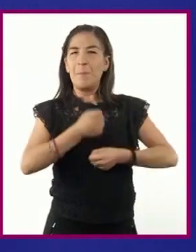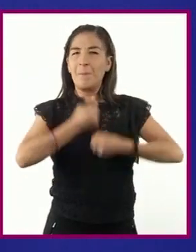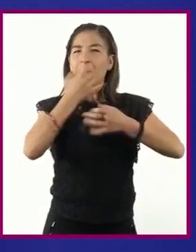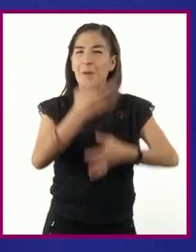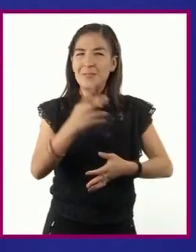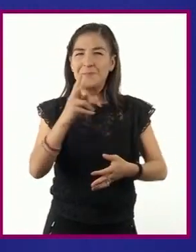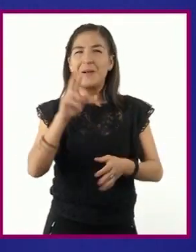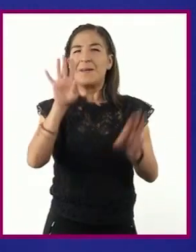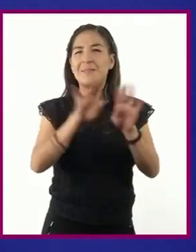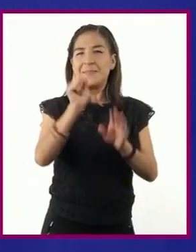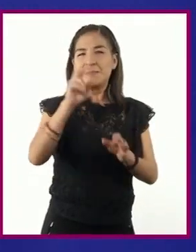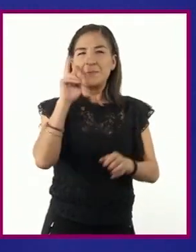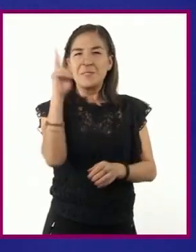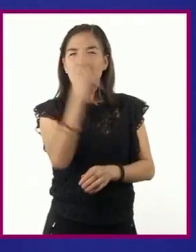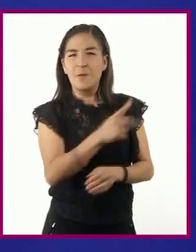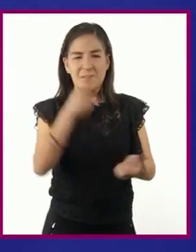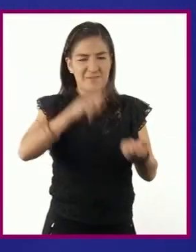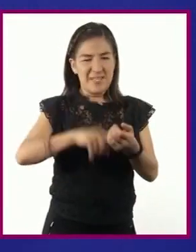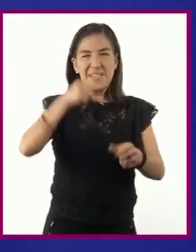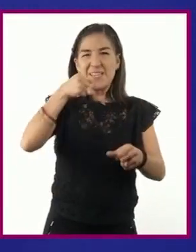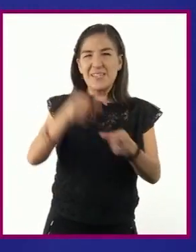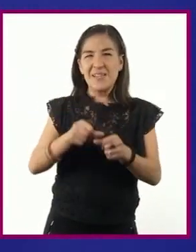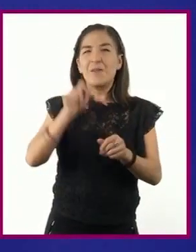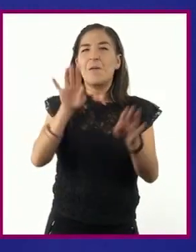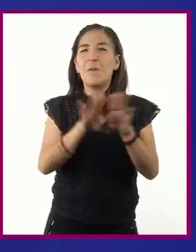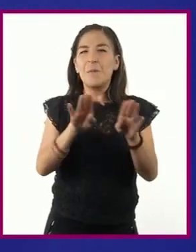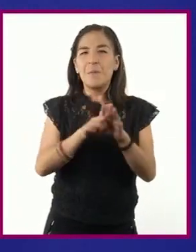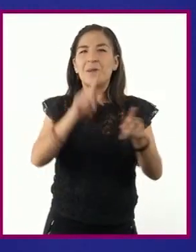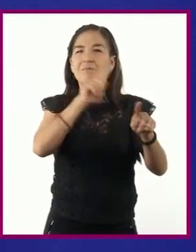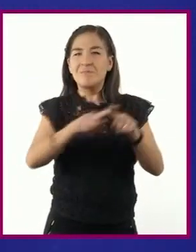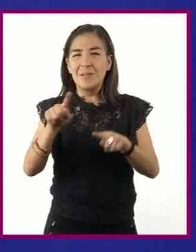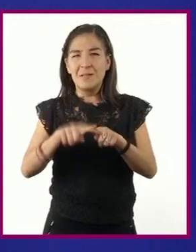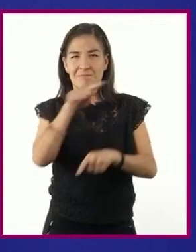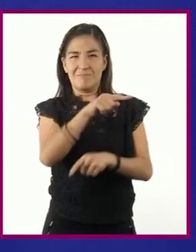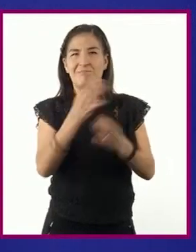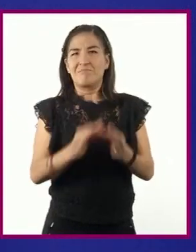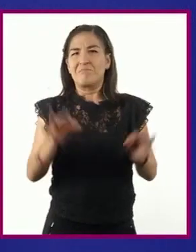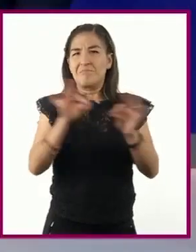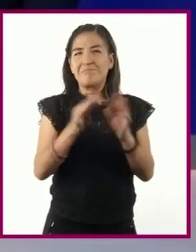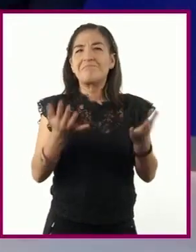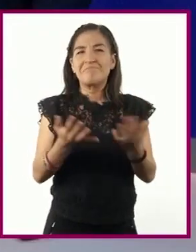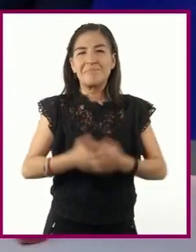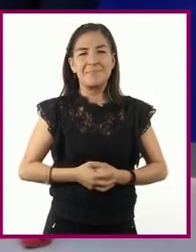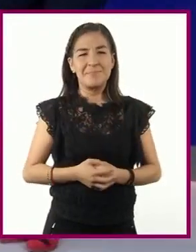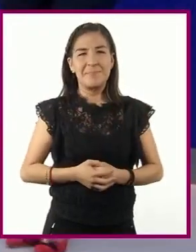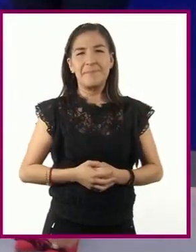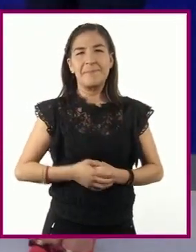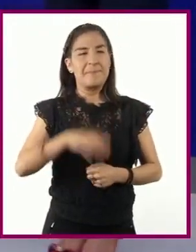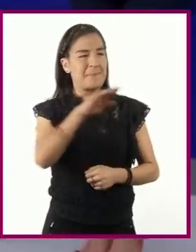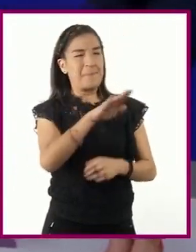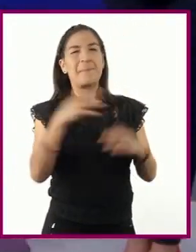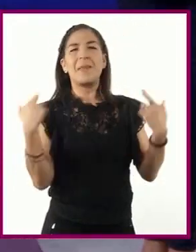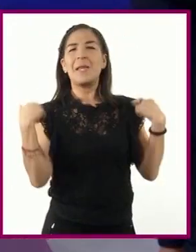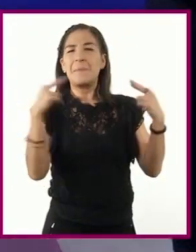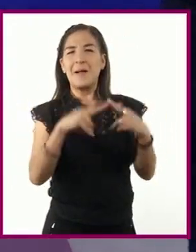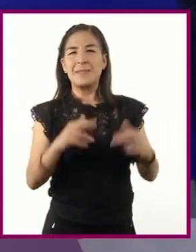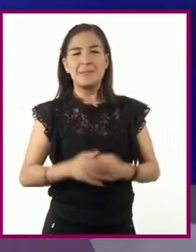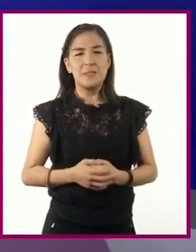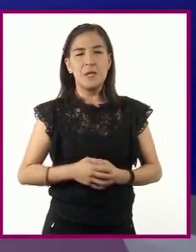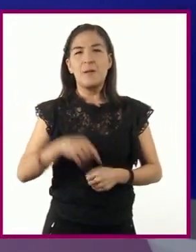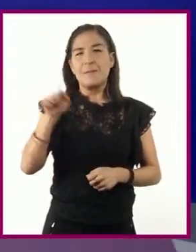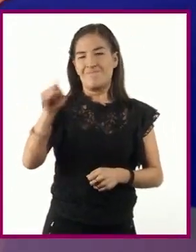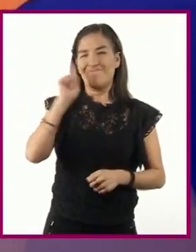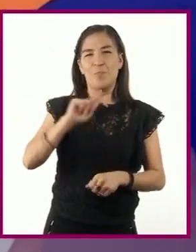la tipografía de letras puede ser un recurso muy importante? Profesora, en opinión de la